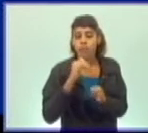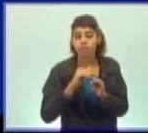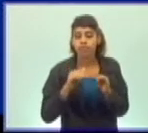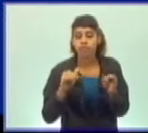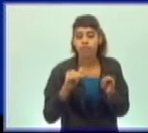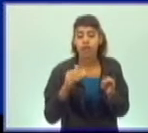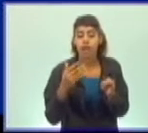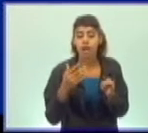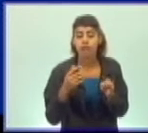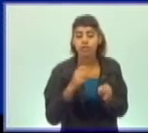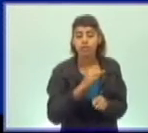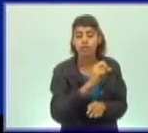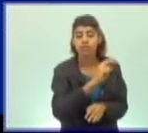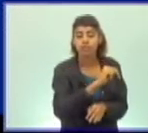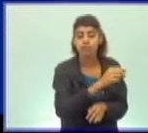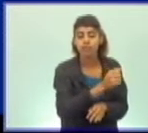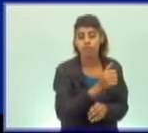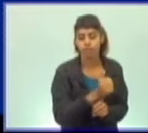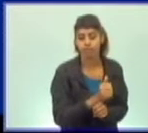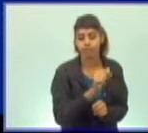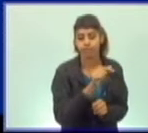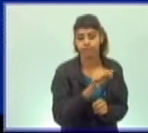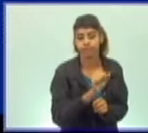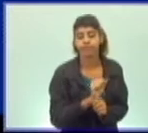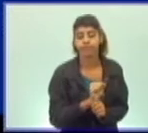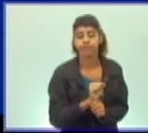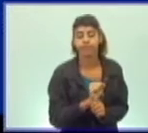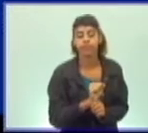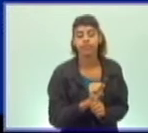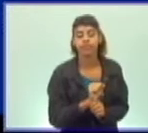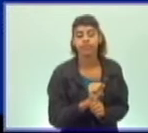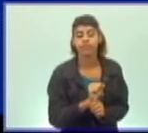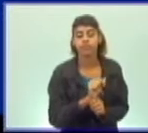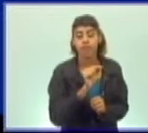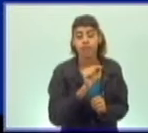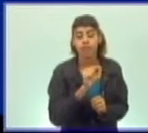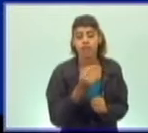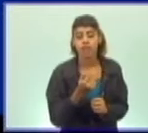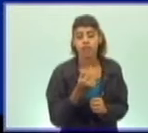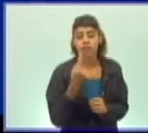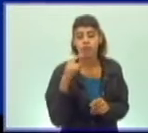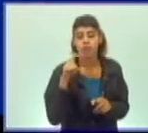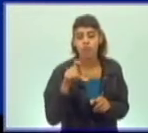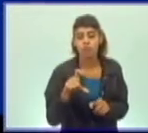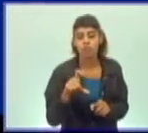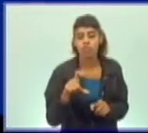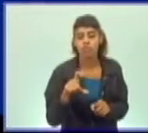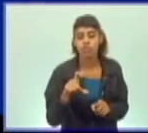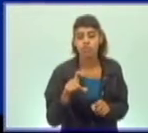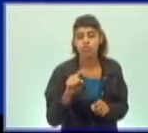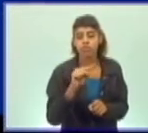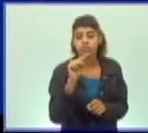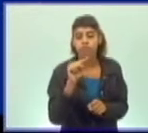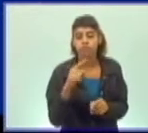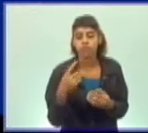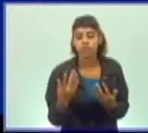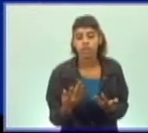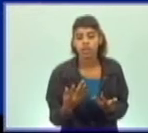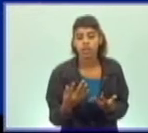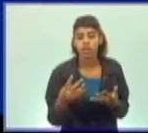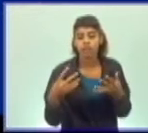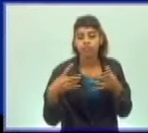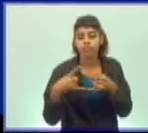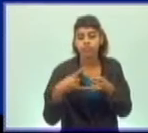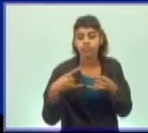elemento sodio. Y por último, vamos a ver el inciso en el que nos preguntan que qué tipo de enlace